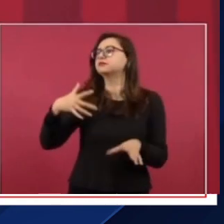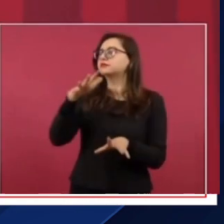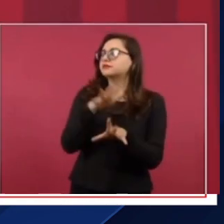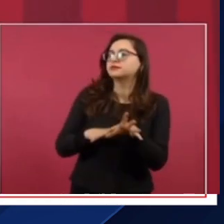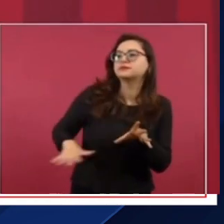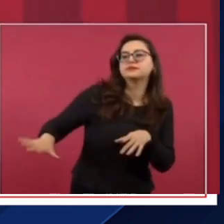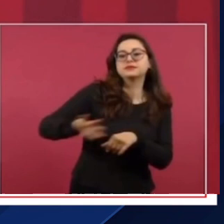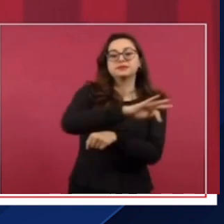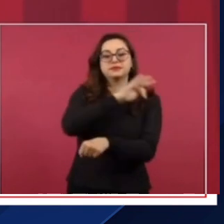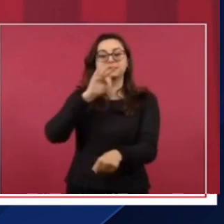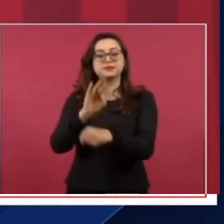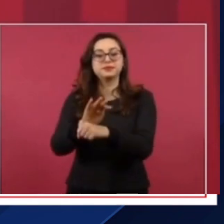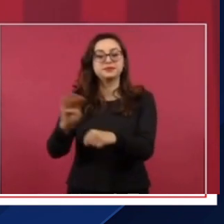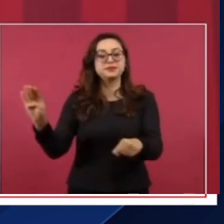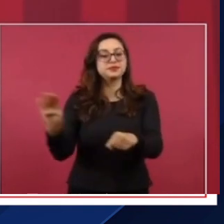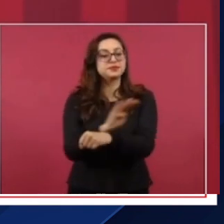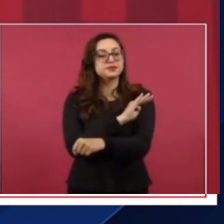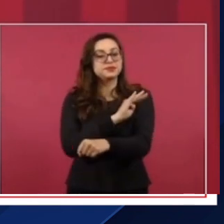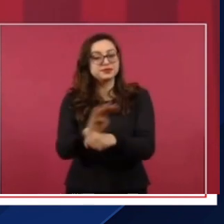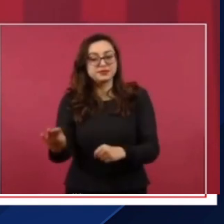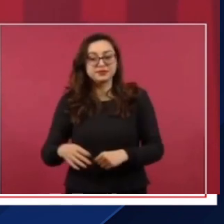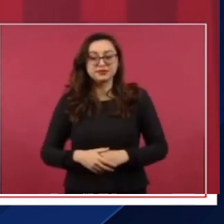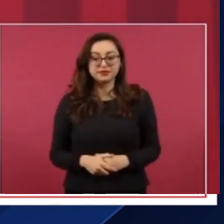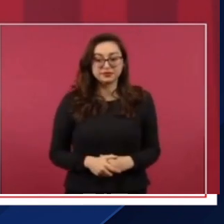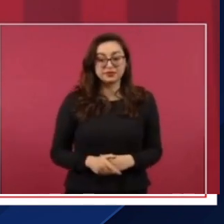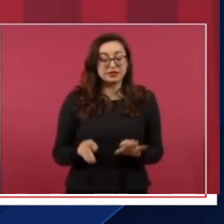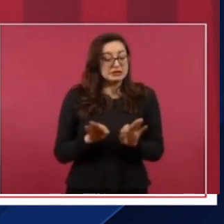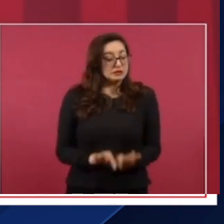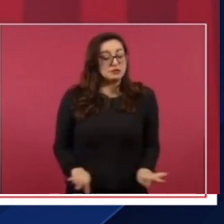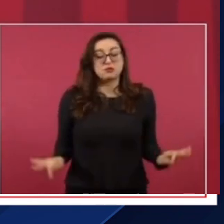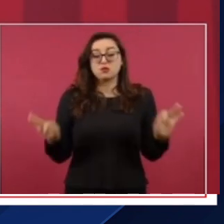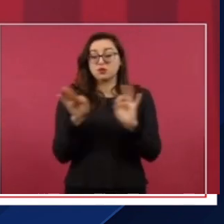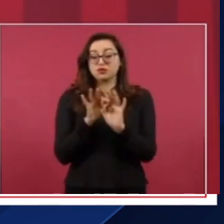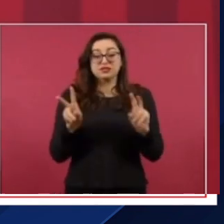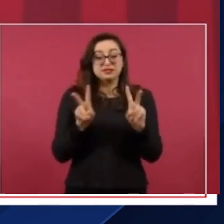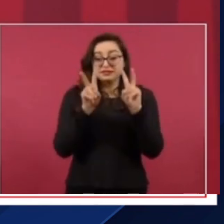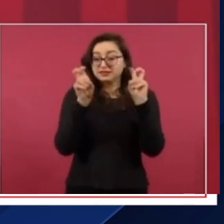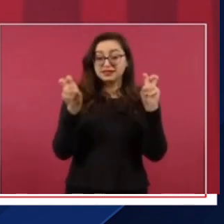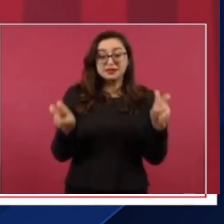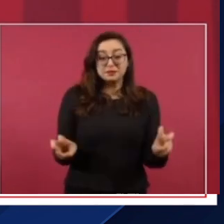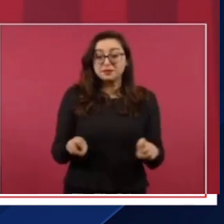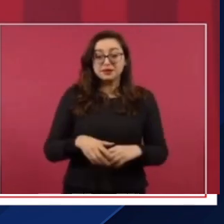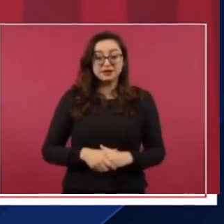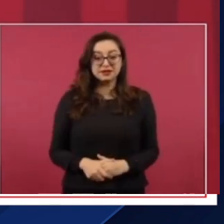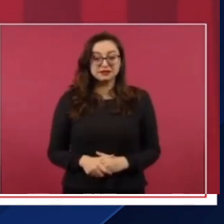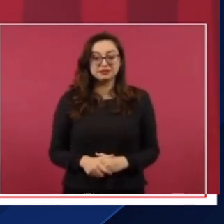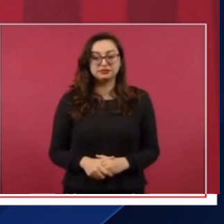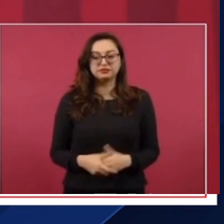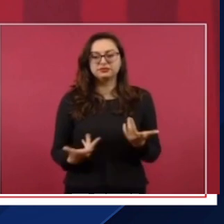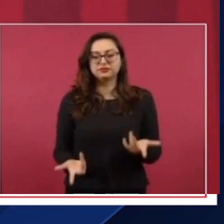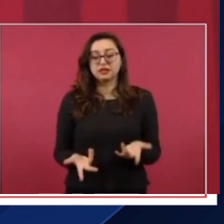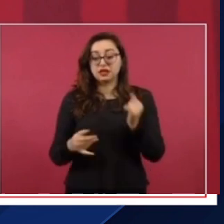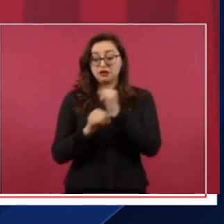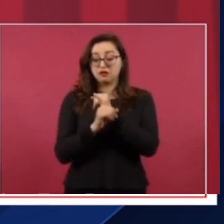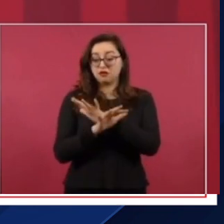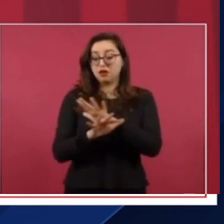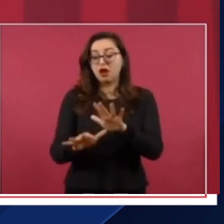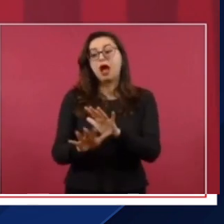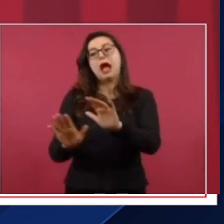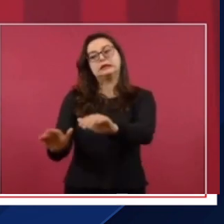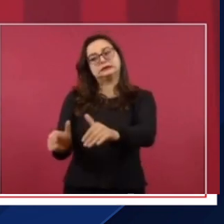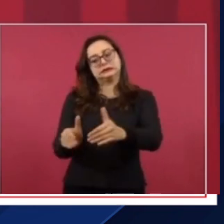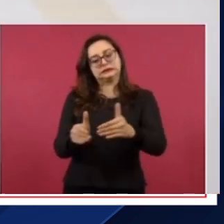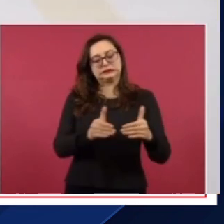maravilla en todos lados y que siempre son los mismos manipuladores engañadores simuladores ojo son palabras de nuestro presidente